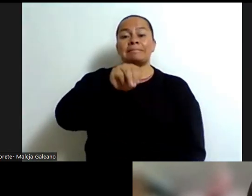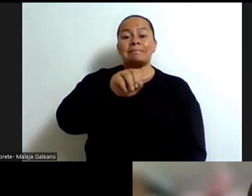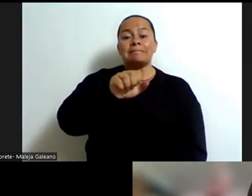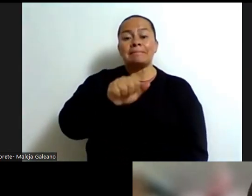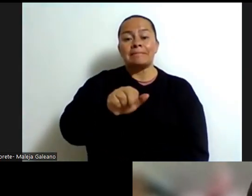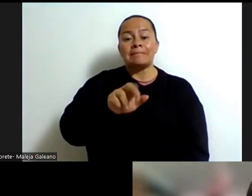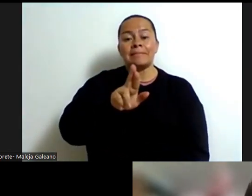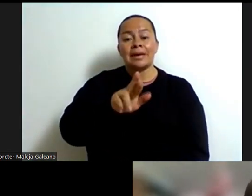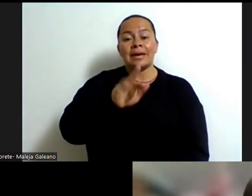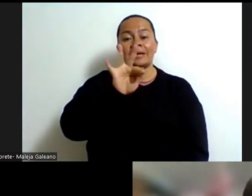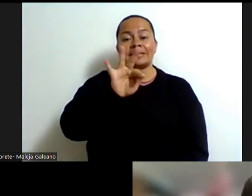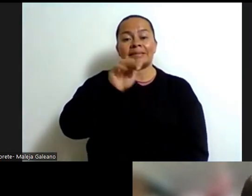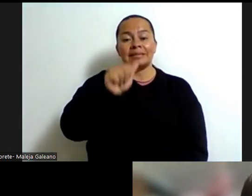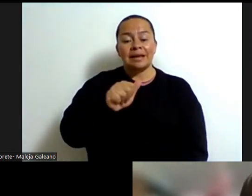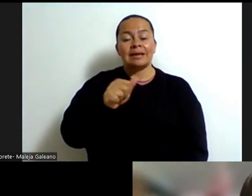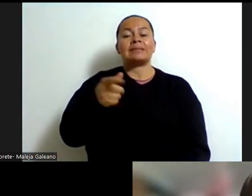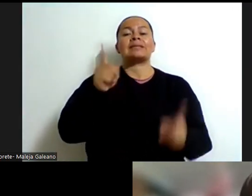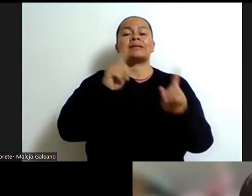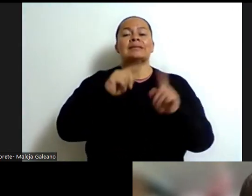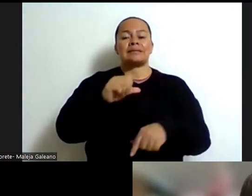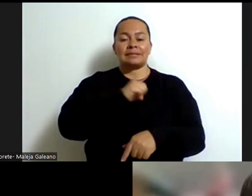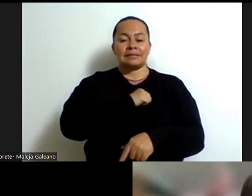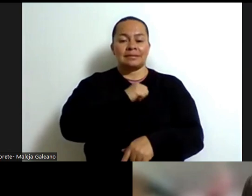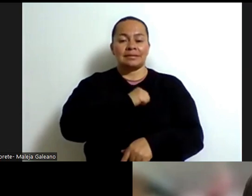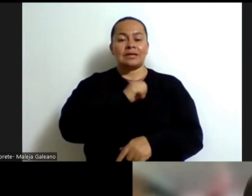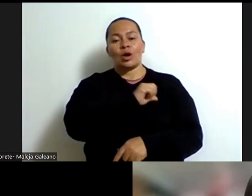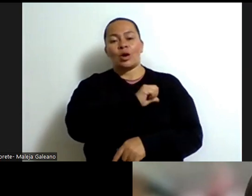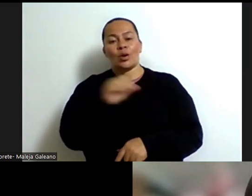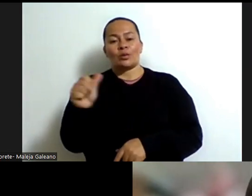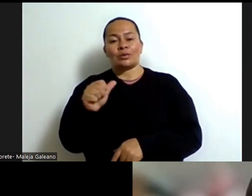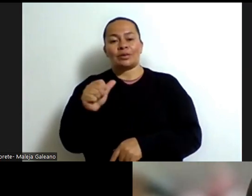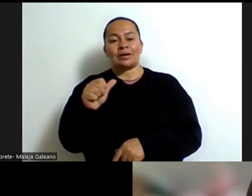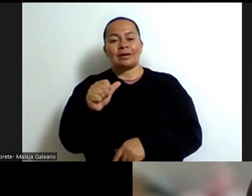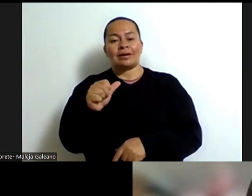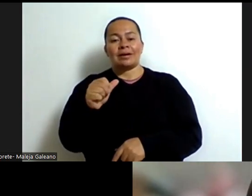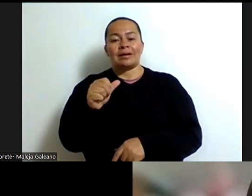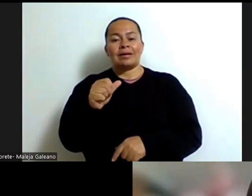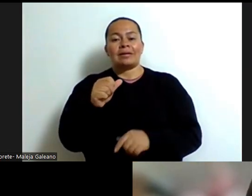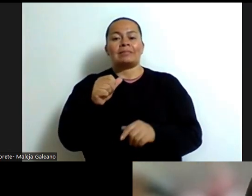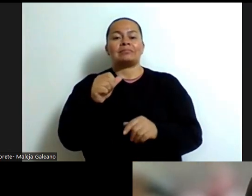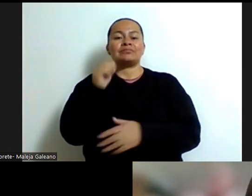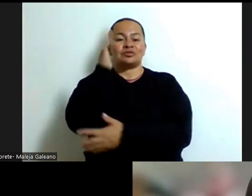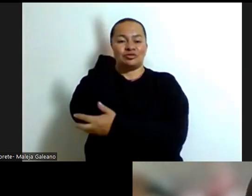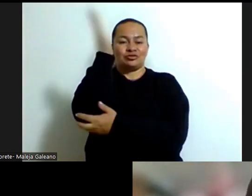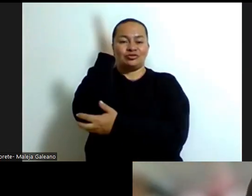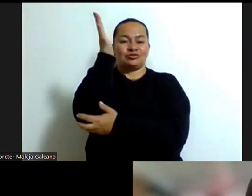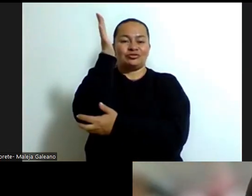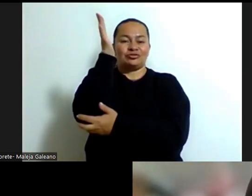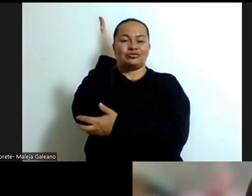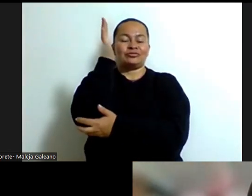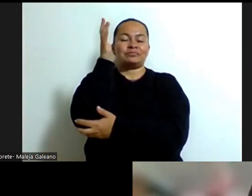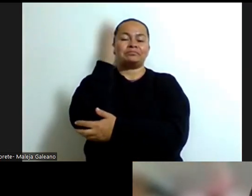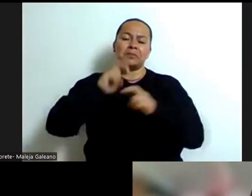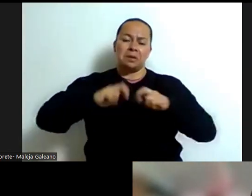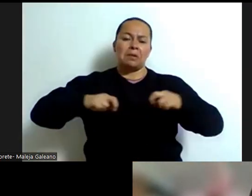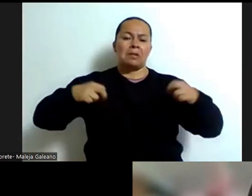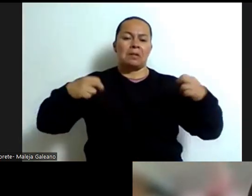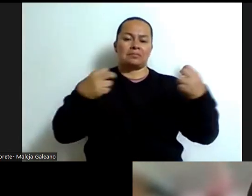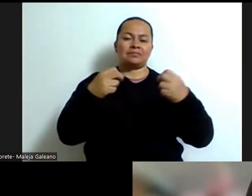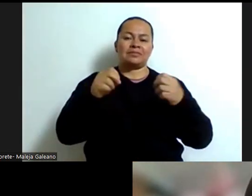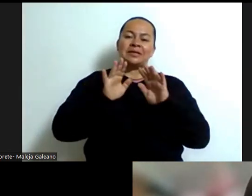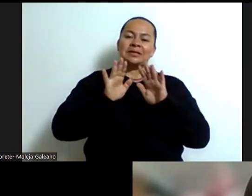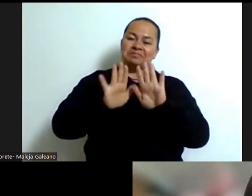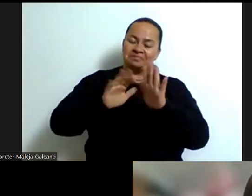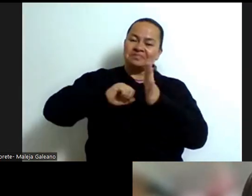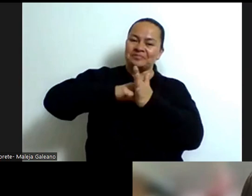entonces para darle paso a nuestra siguiente panelista entonces Marta nos queda ahí en suspenso pero vamos